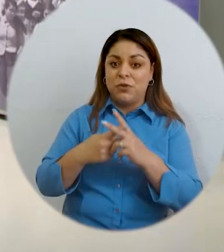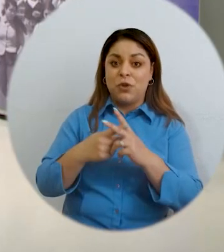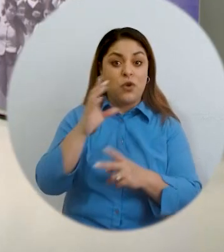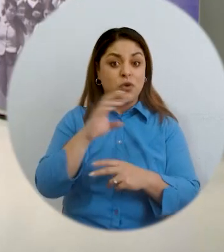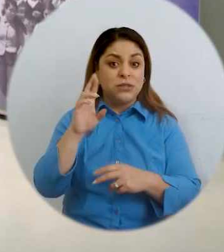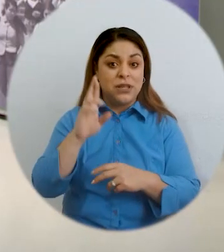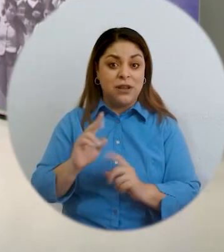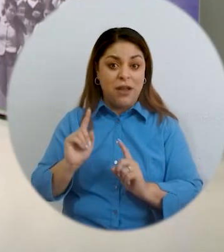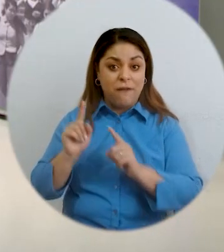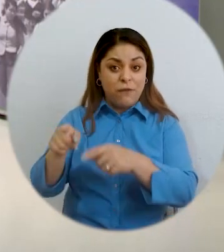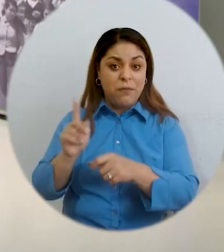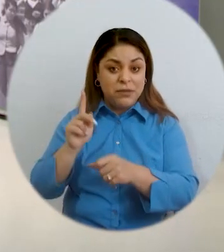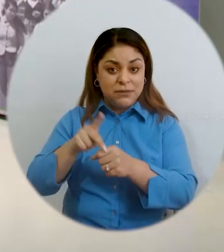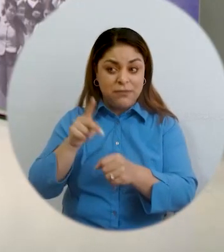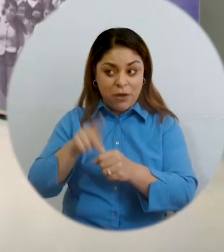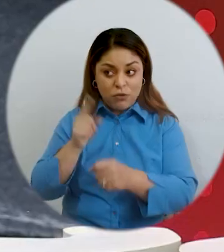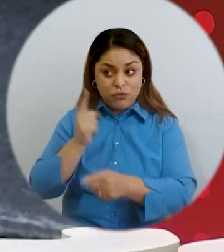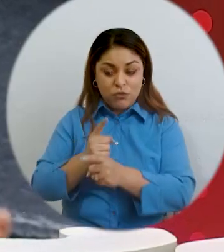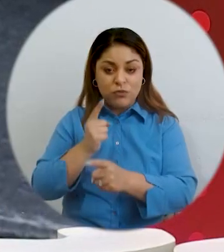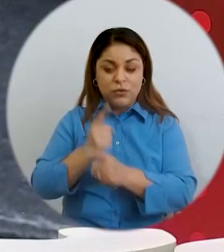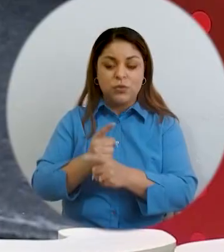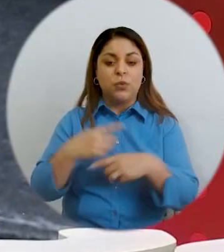pues tuvo una participación destacada.